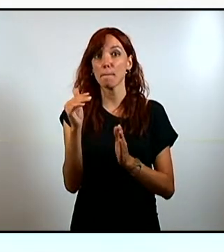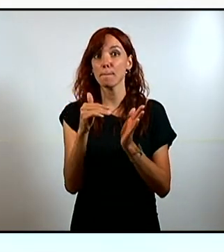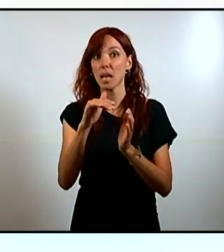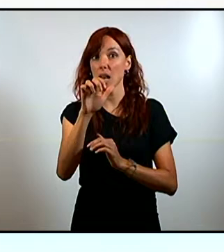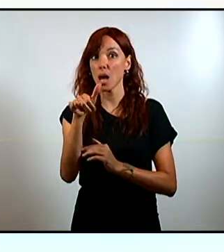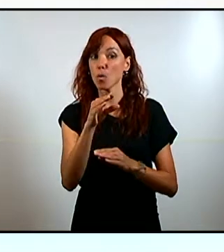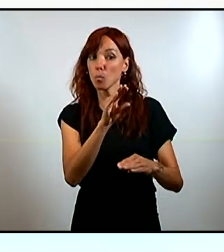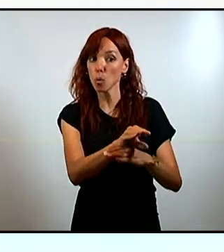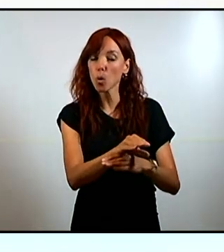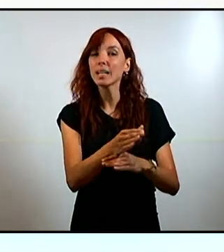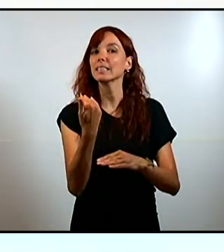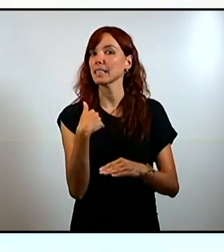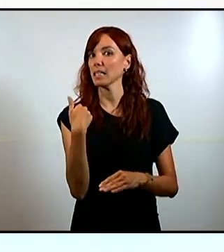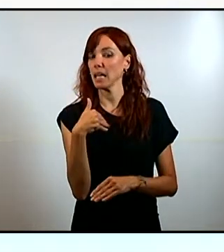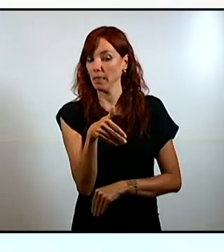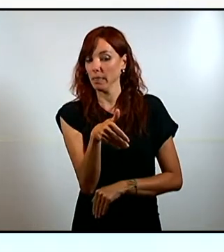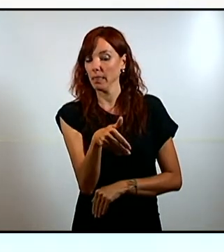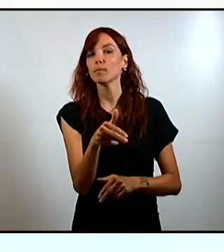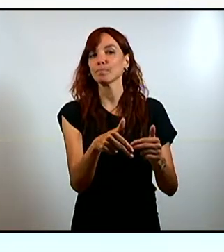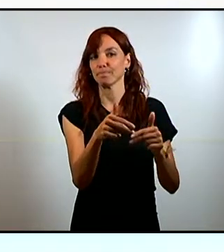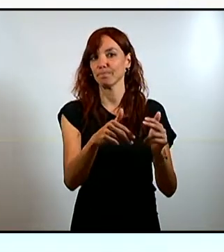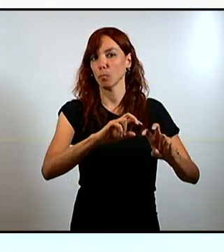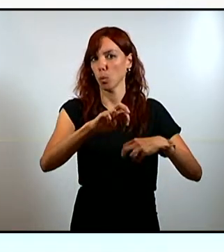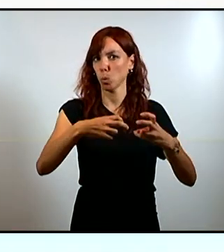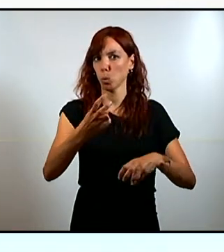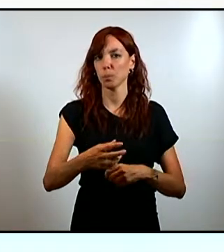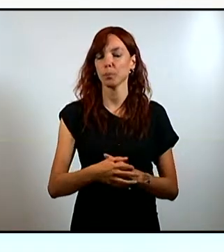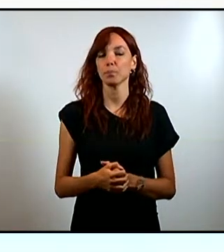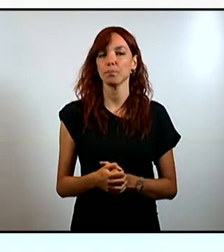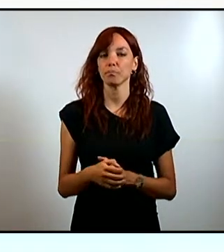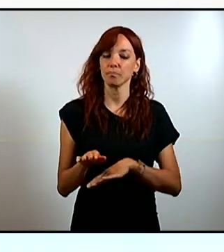euros. En cuanto a la Consejería de